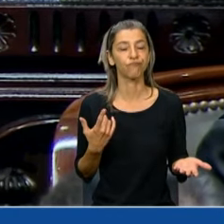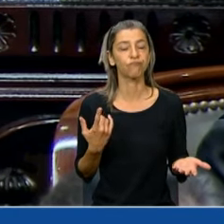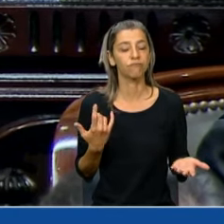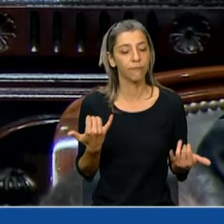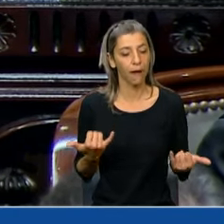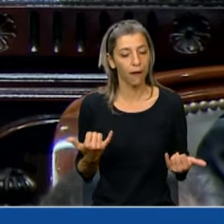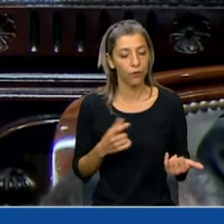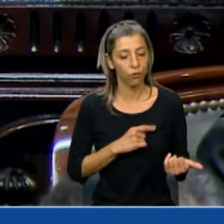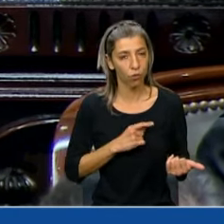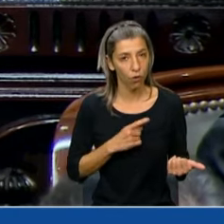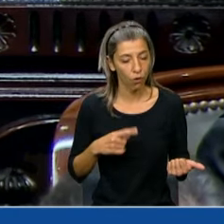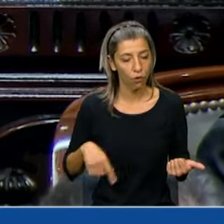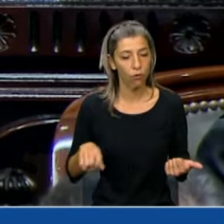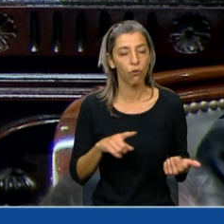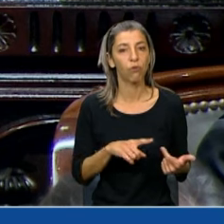incertidumbre